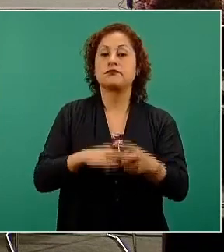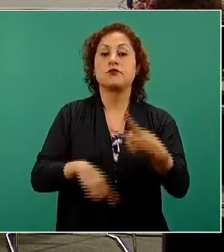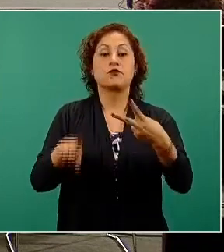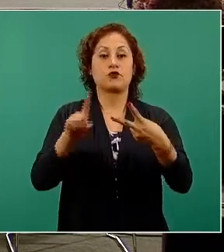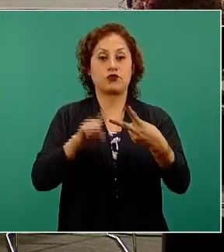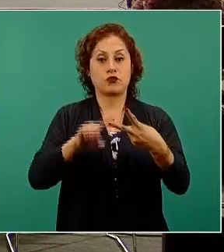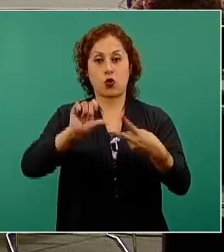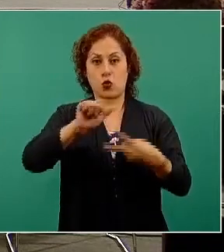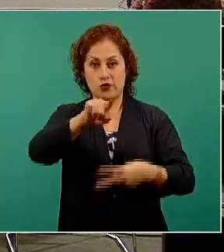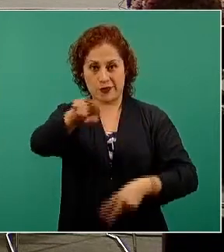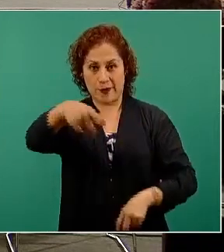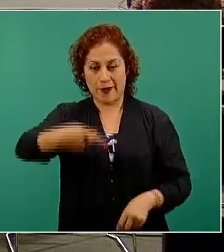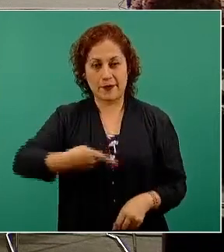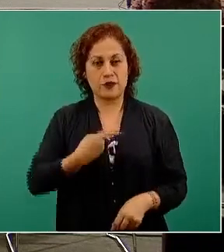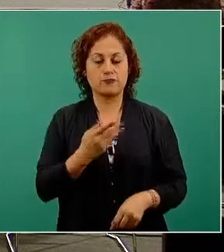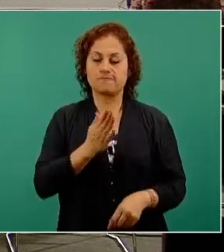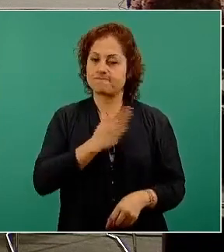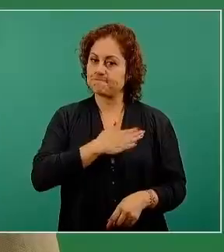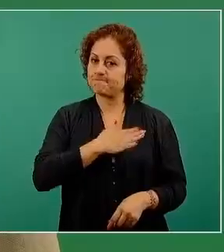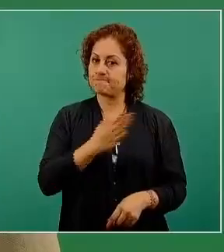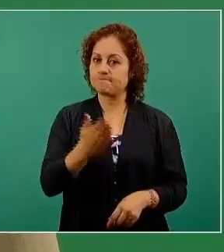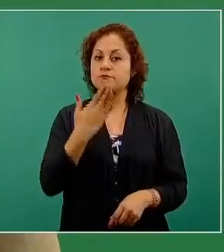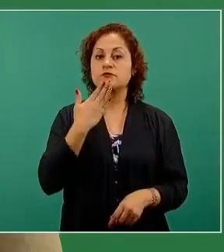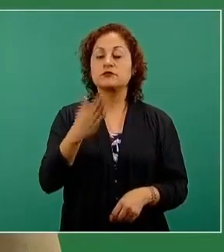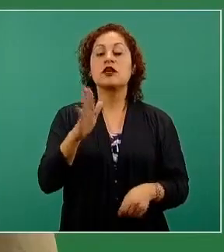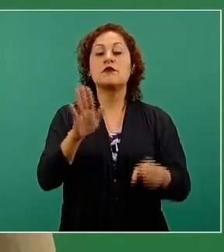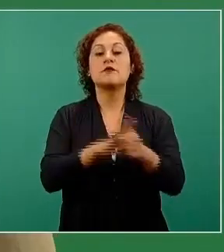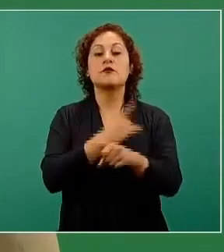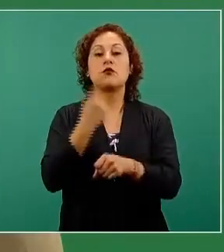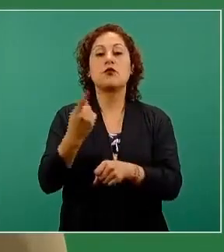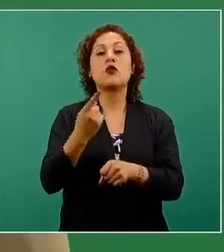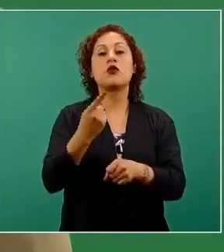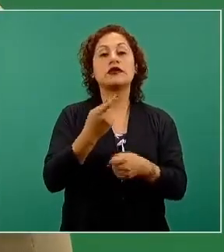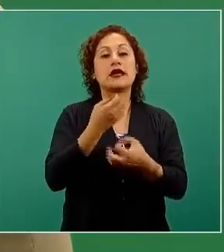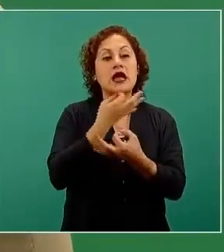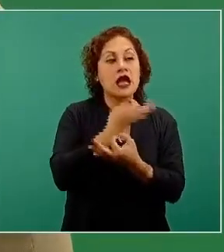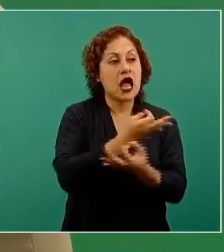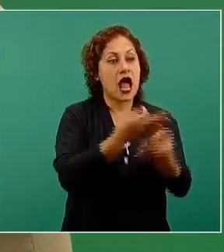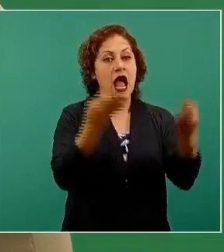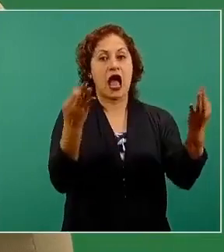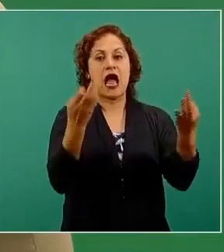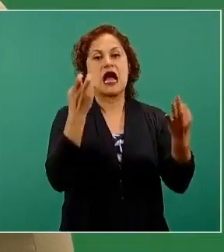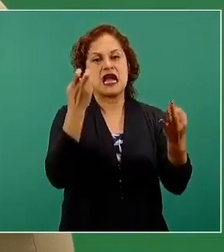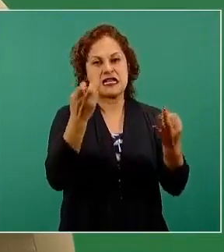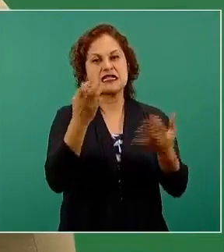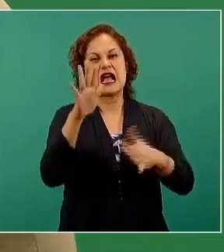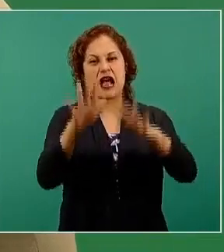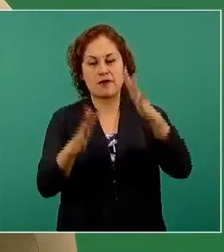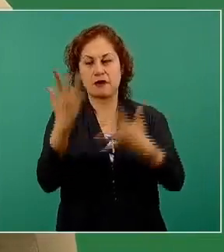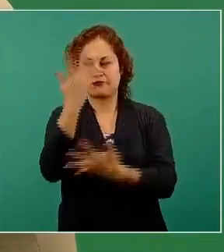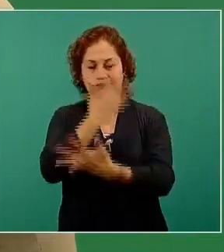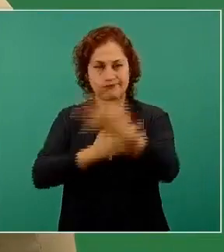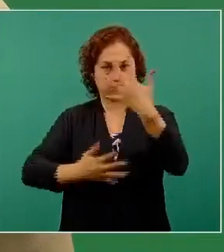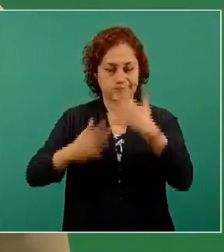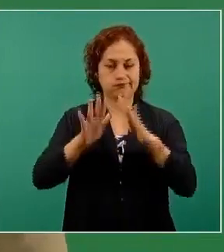sí ha surgido algo de controversia en los medios y creo que es importante aclararlo. El día